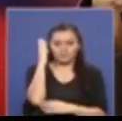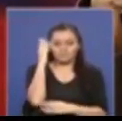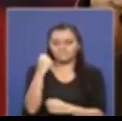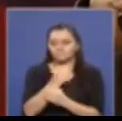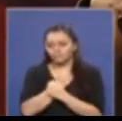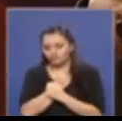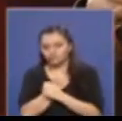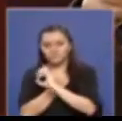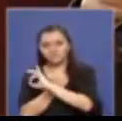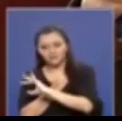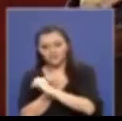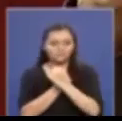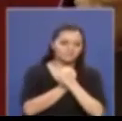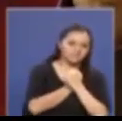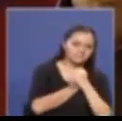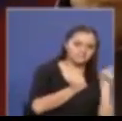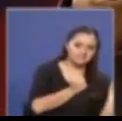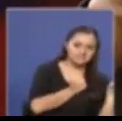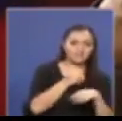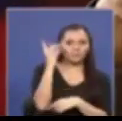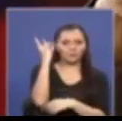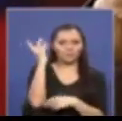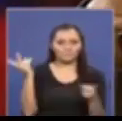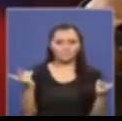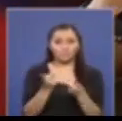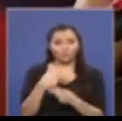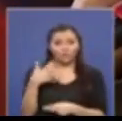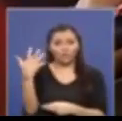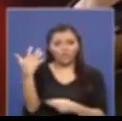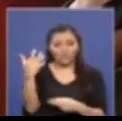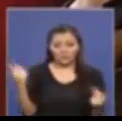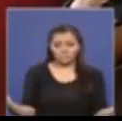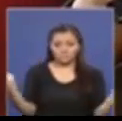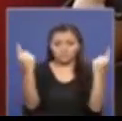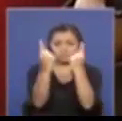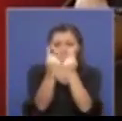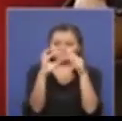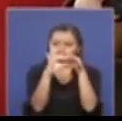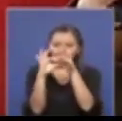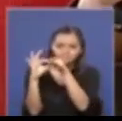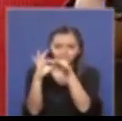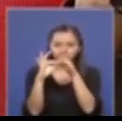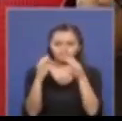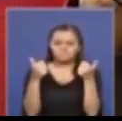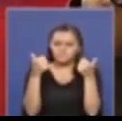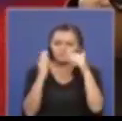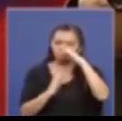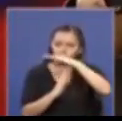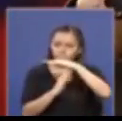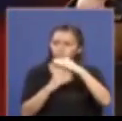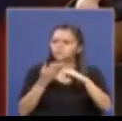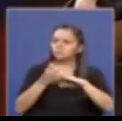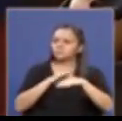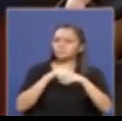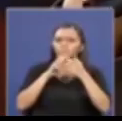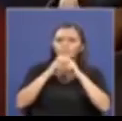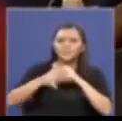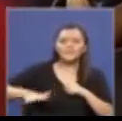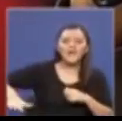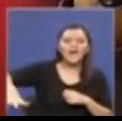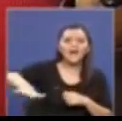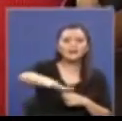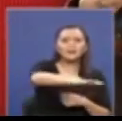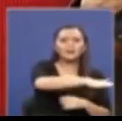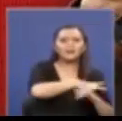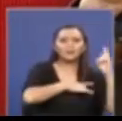¿eh? Y estamos muy contentos que las cosas se resuelvan por mecanismos pacíficos en cuanto a la salida al mar de